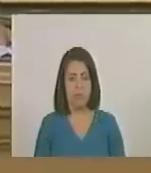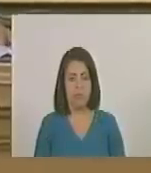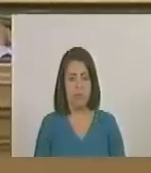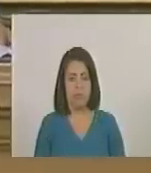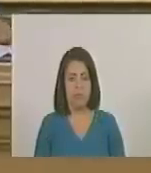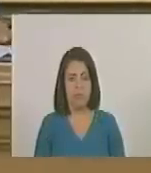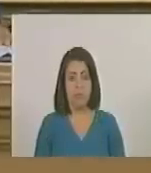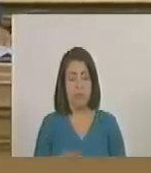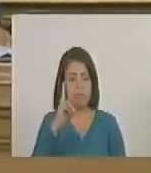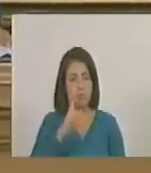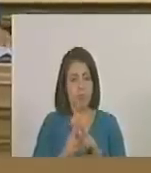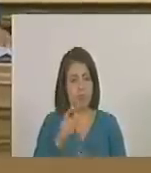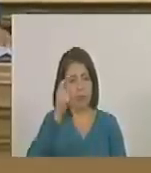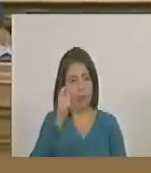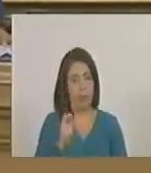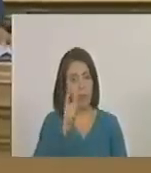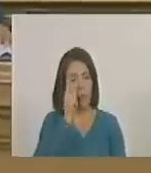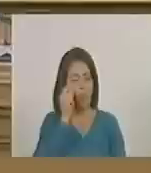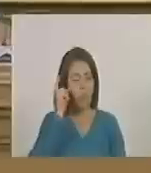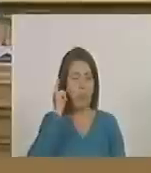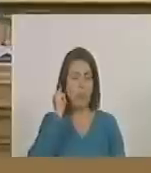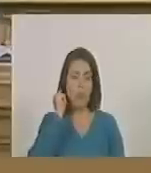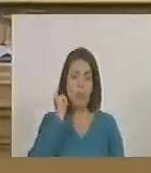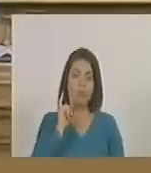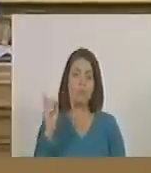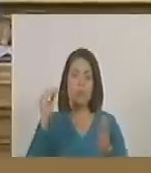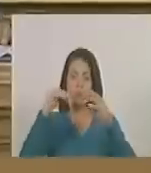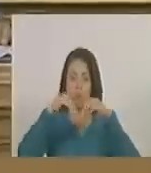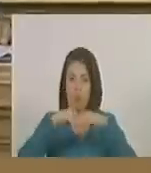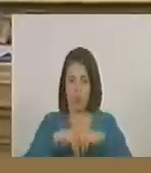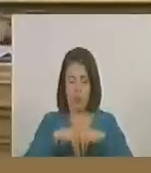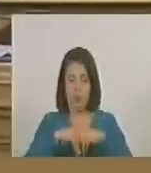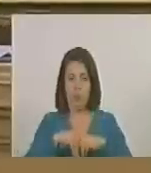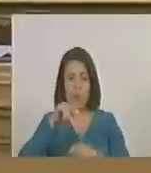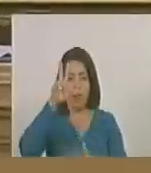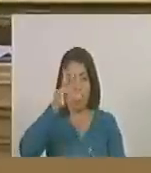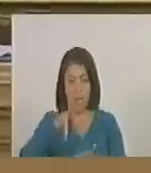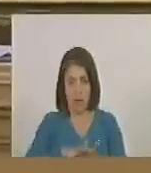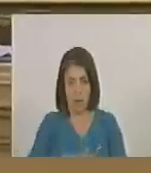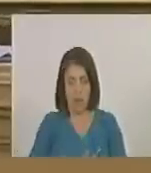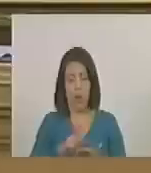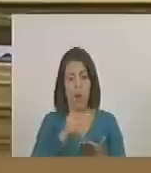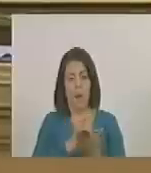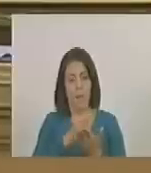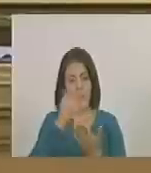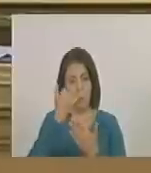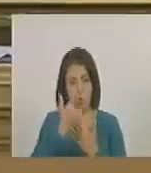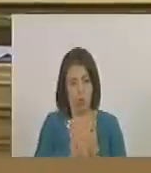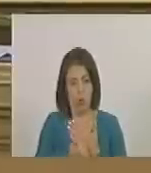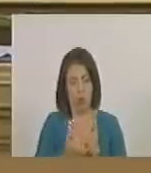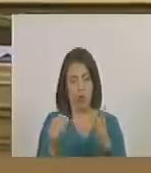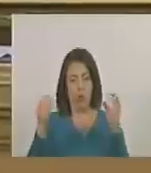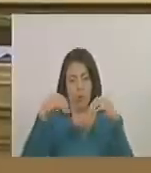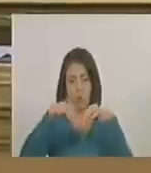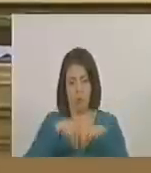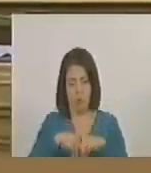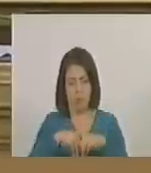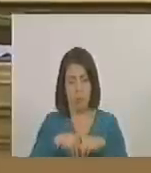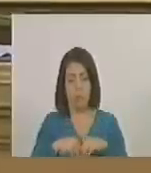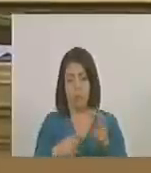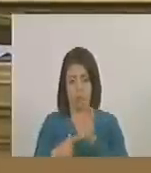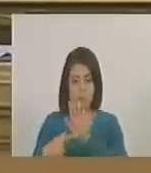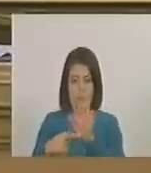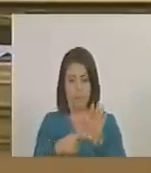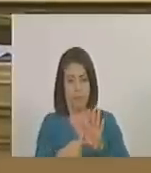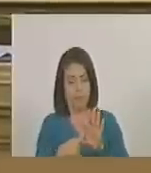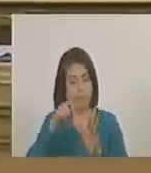Las honorables diputadas y los honorables diputados que estén de acuerdo con aprobar el acuerdo